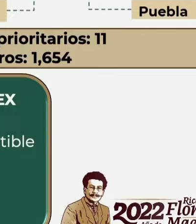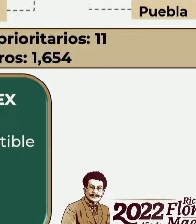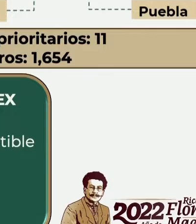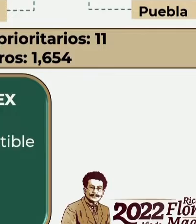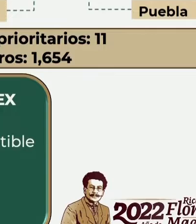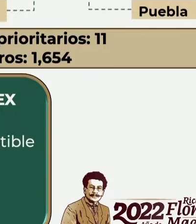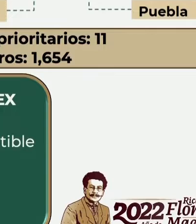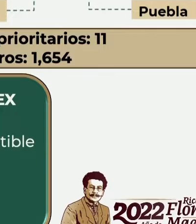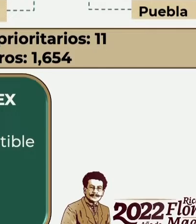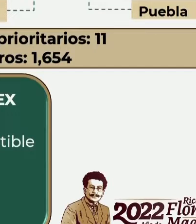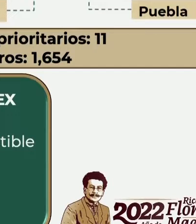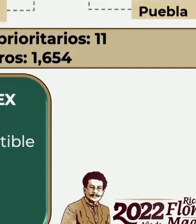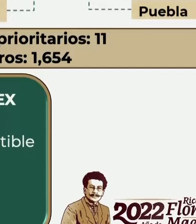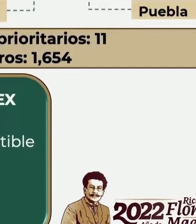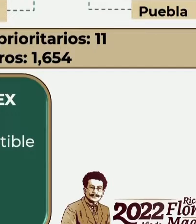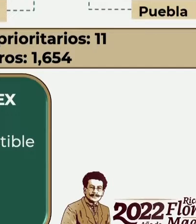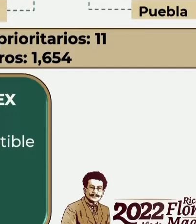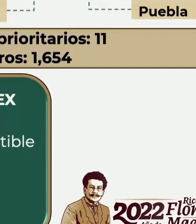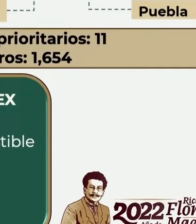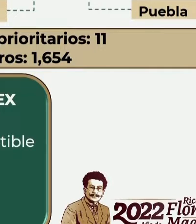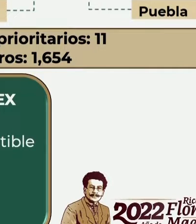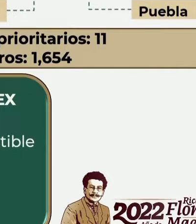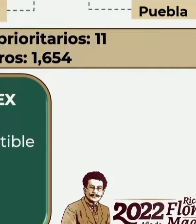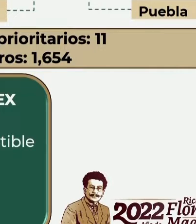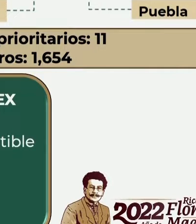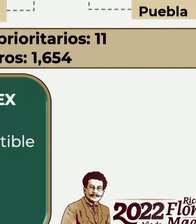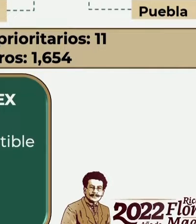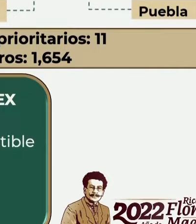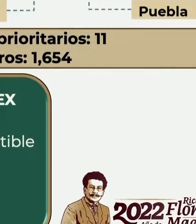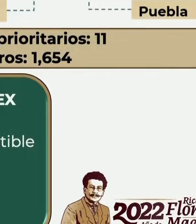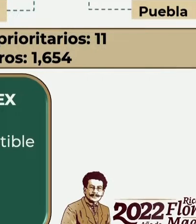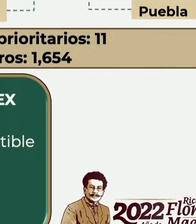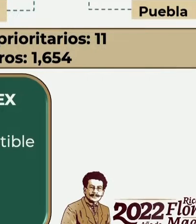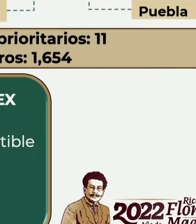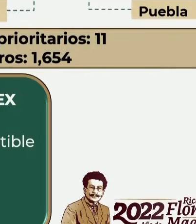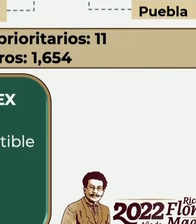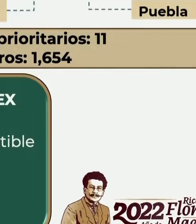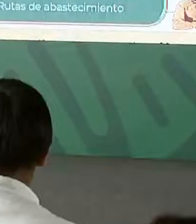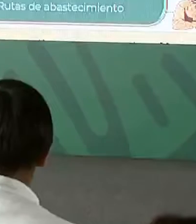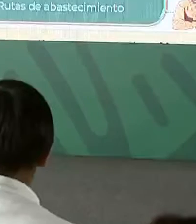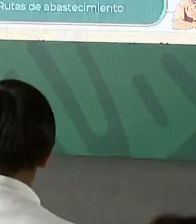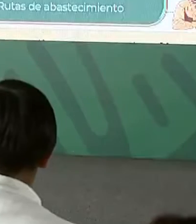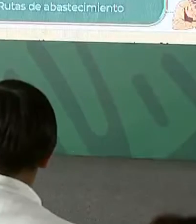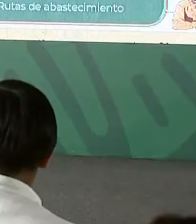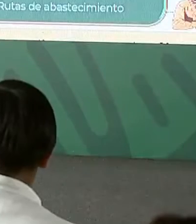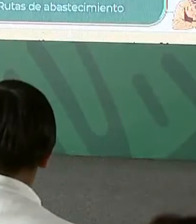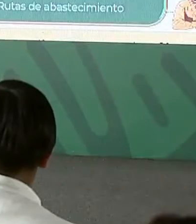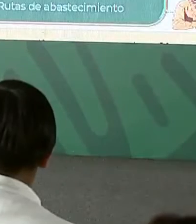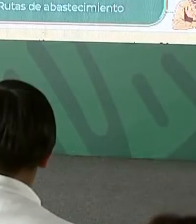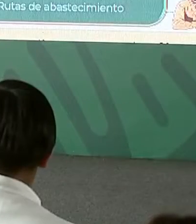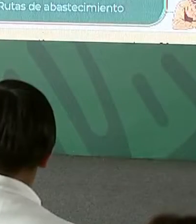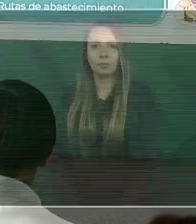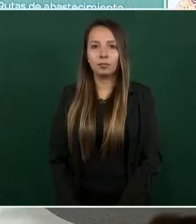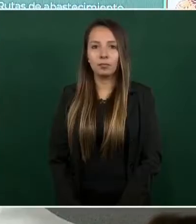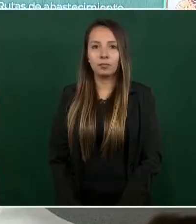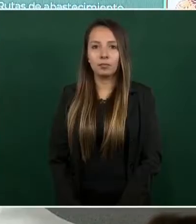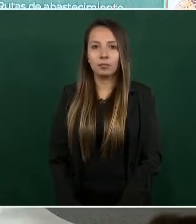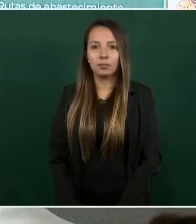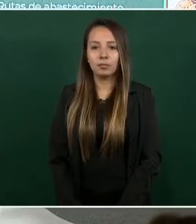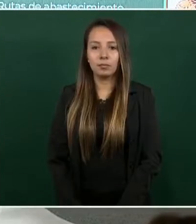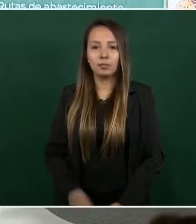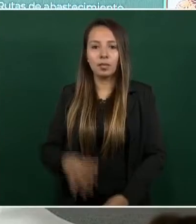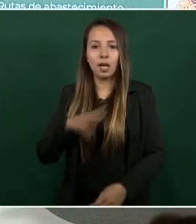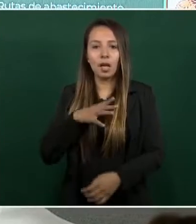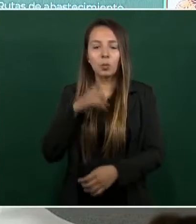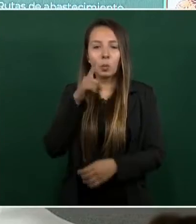39 vehículos asegurados, 18 detenidos. Y hacer mención aquí de una localización de tomas